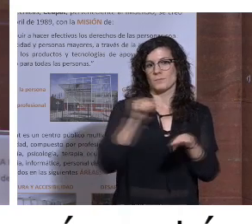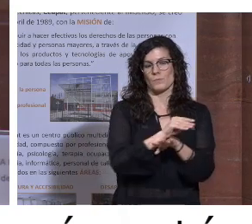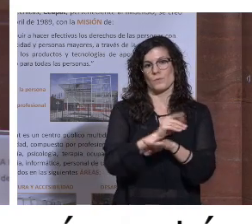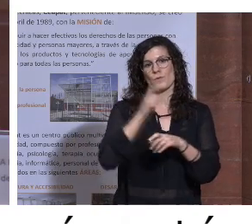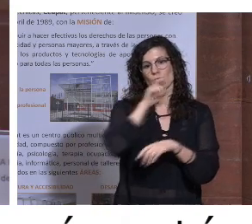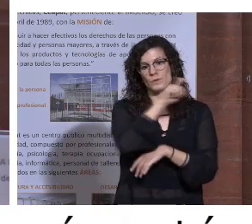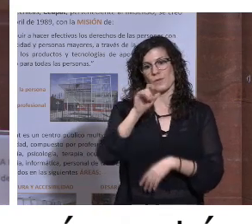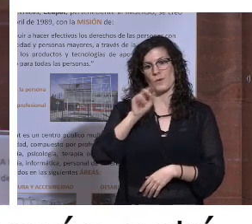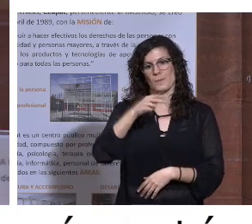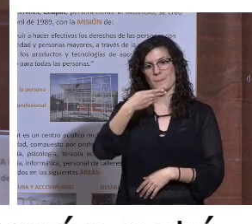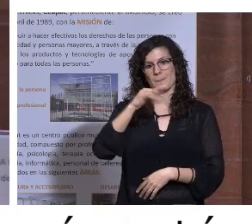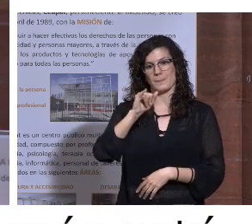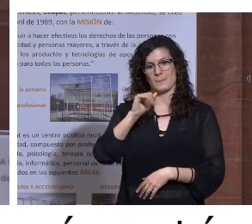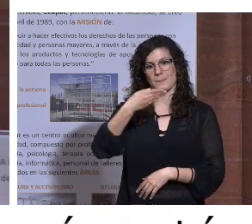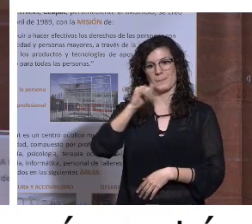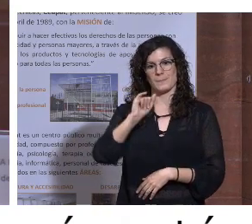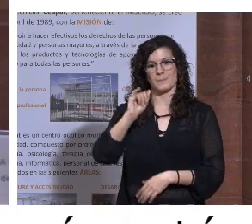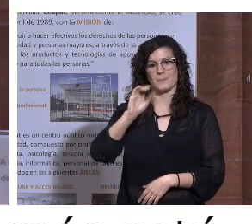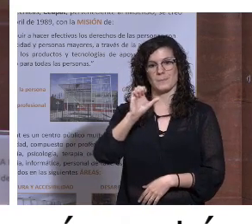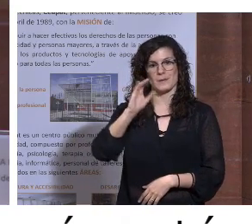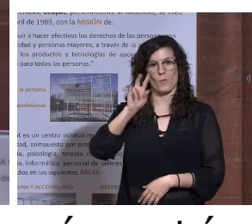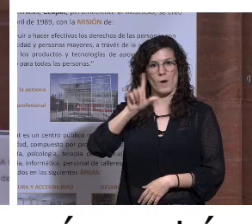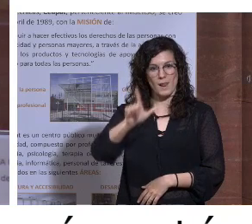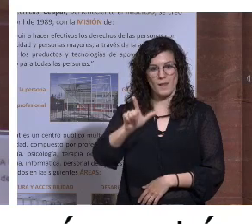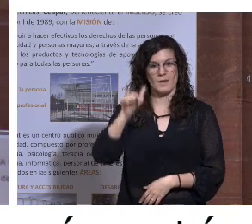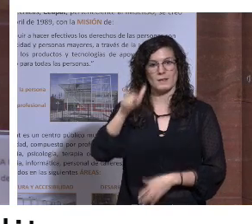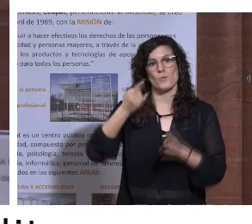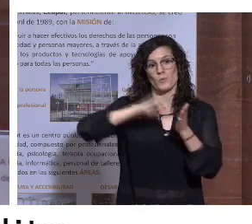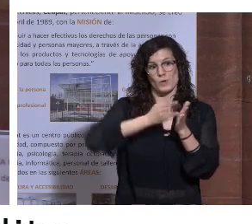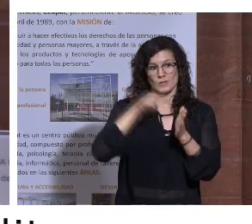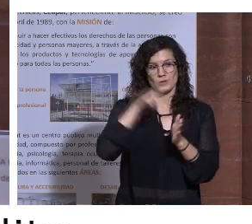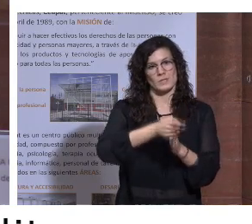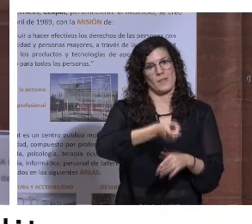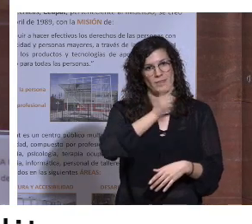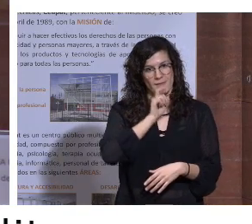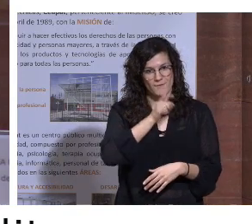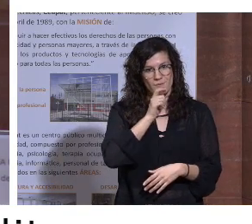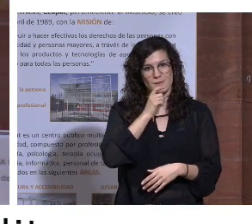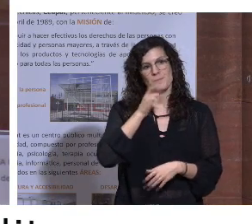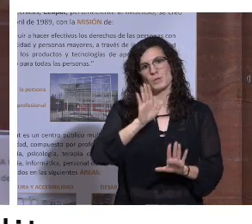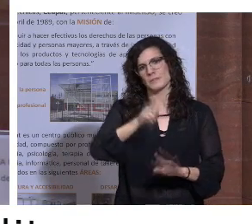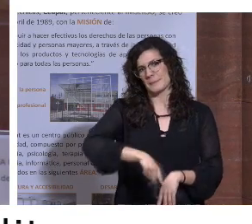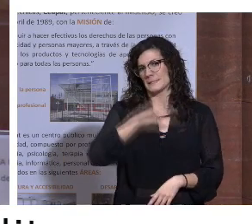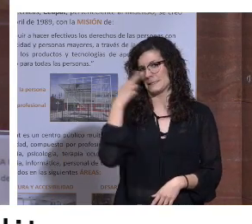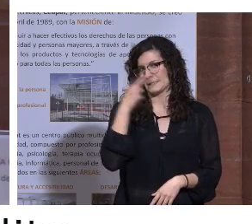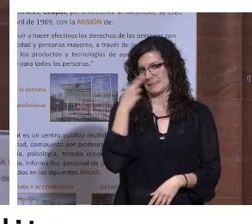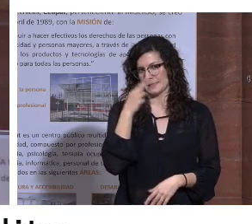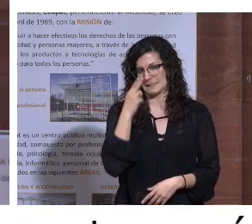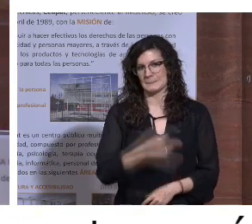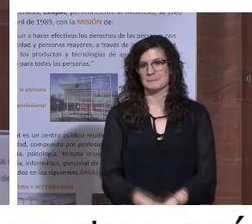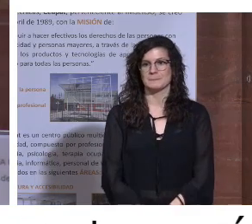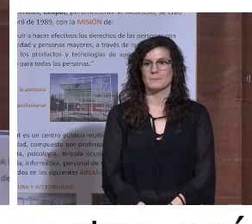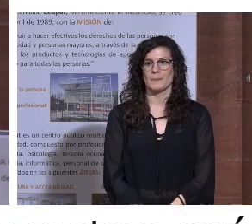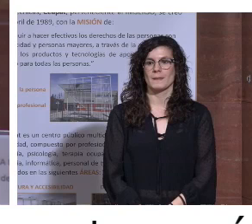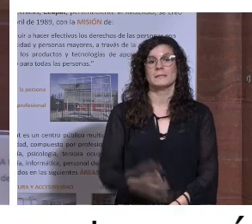audita externamente. Bueno, ese es uno de los proyectos más, dijéramos, difíciles y muy interesantes. Después también tenemos